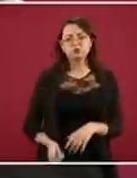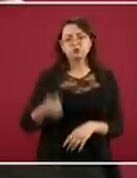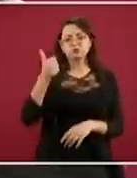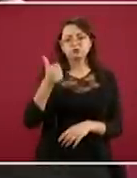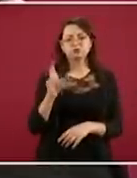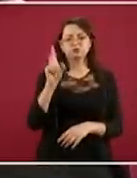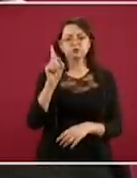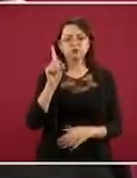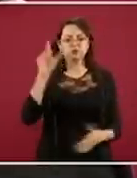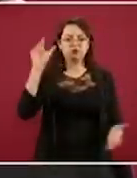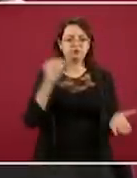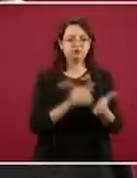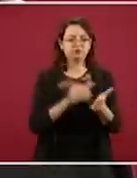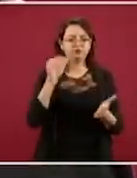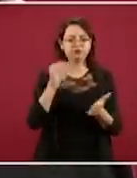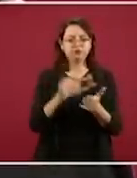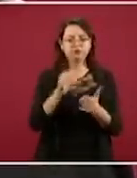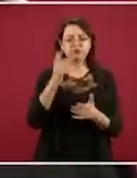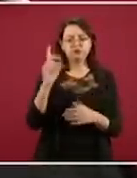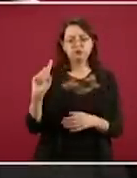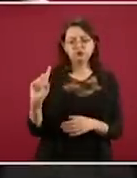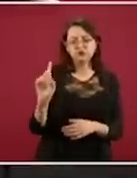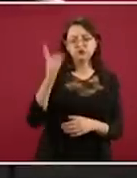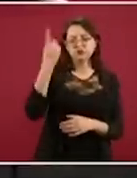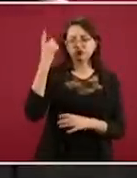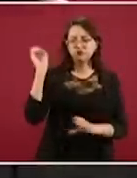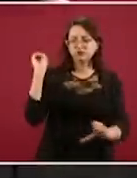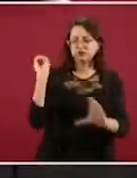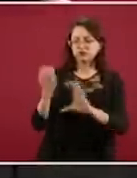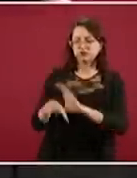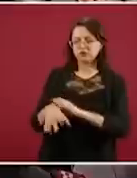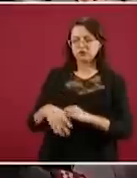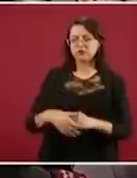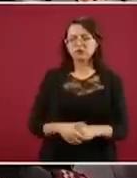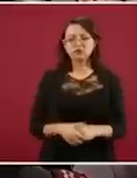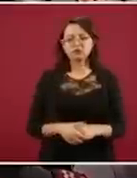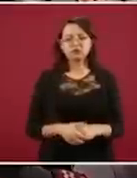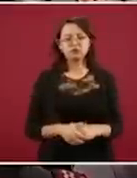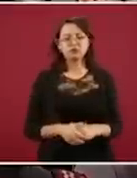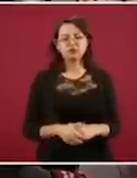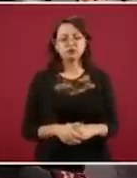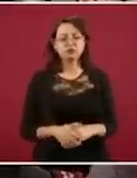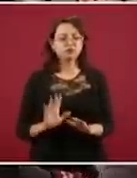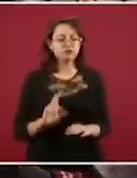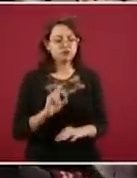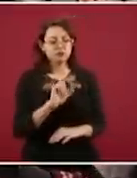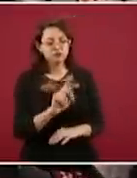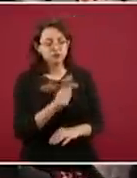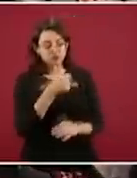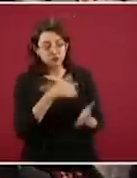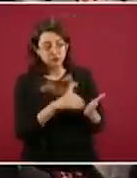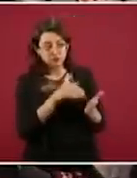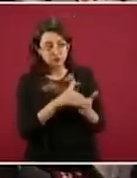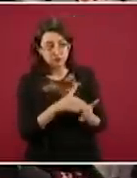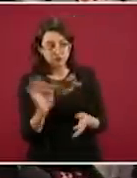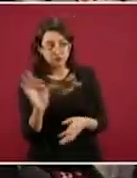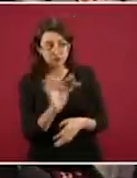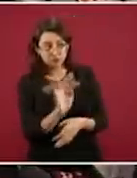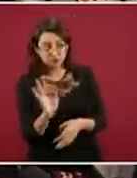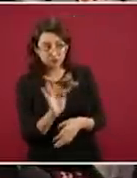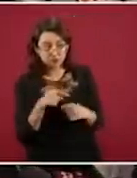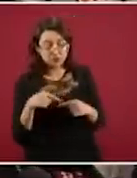Más de 30 mil millones de dólares. Decía 36 mil, que era la expectativa ya. La expectativa, sí. Pero hasta